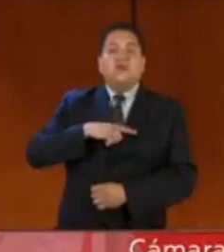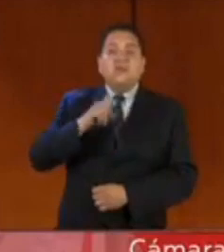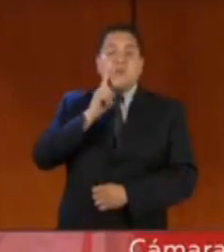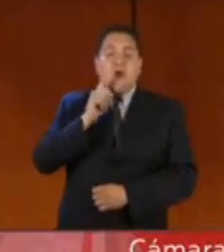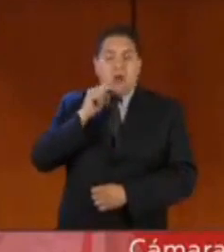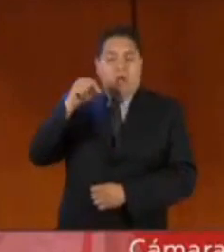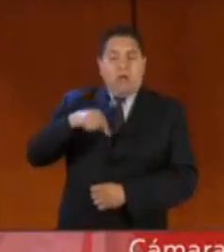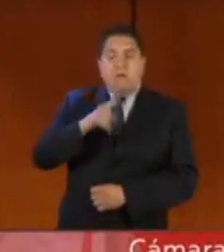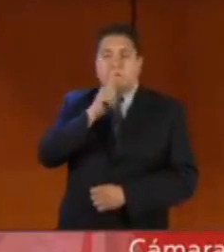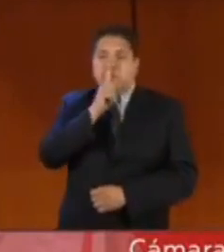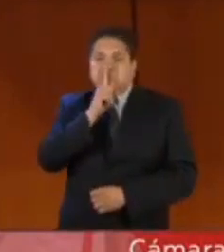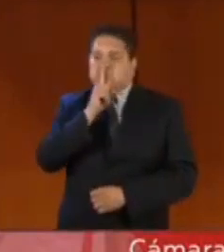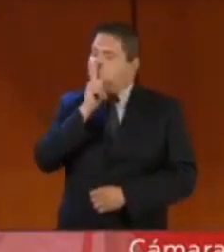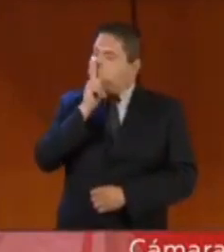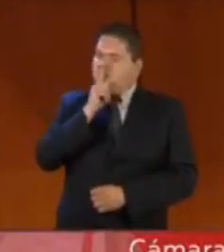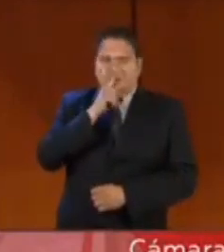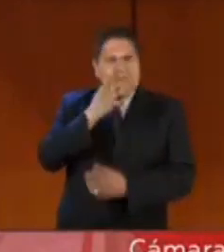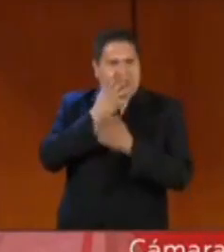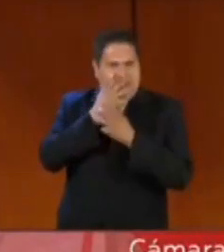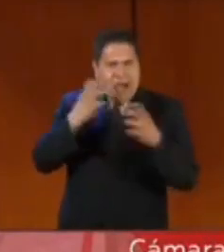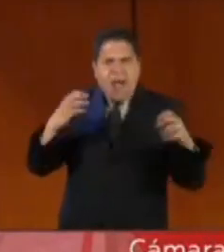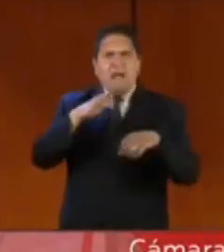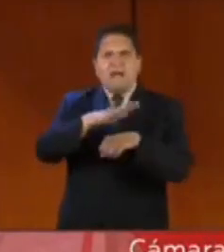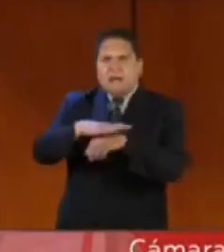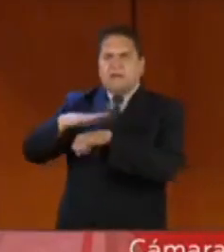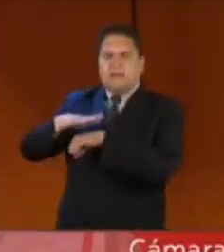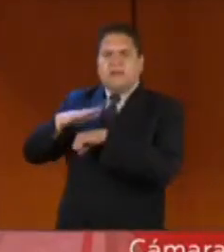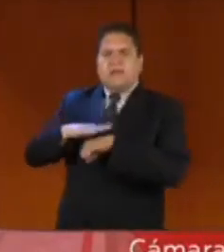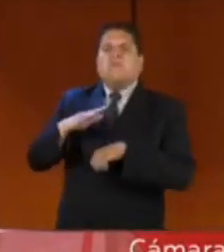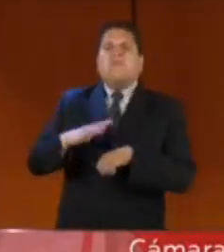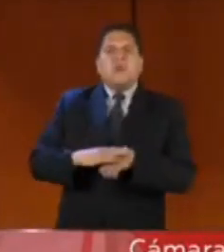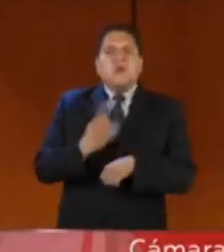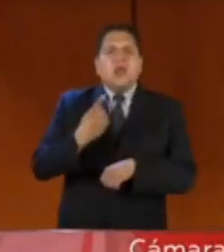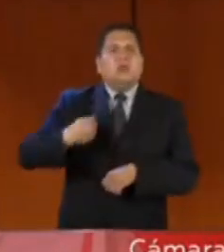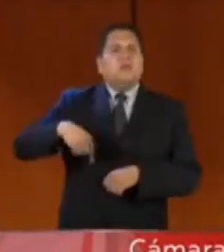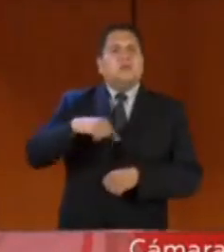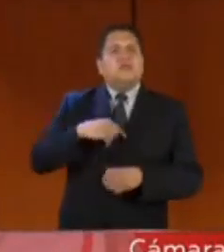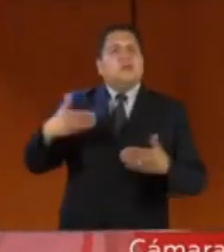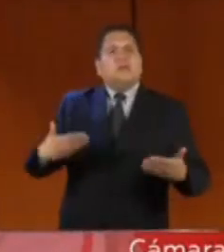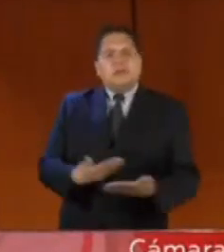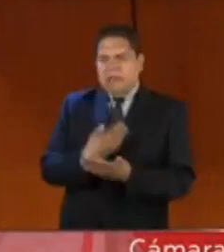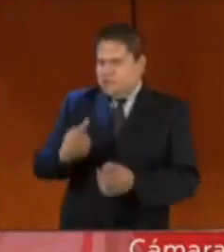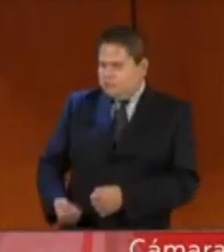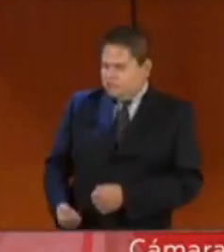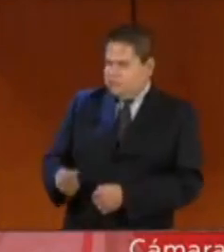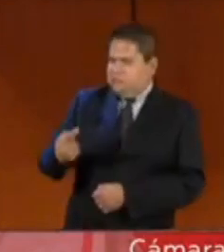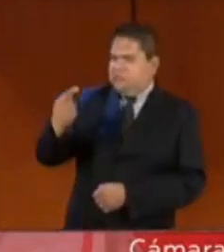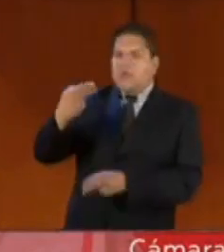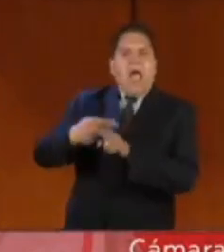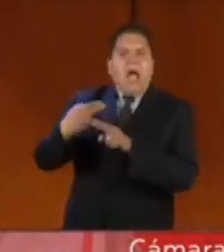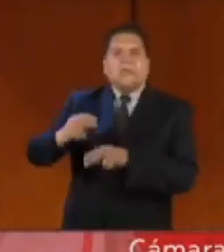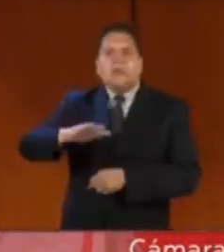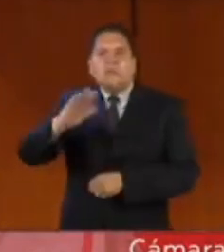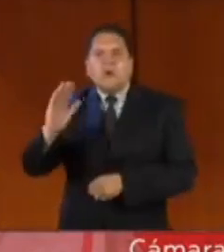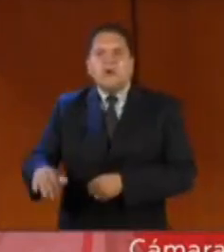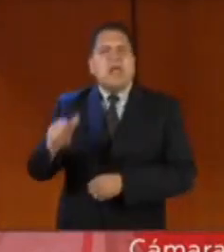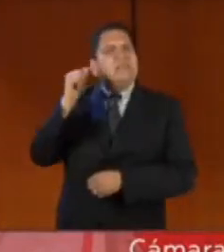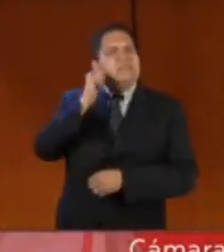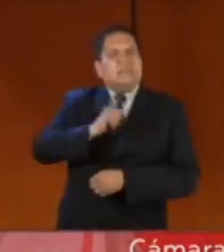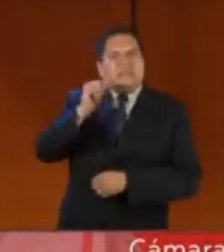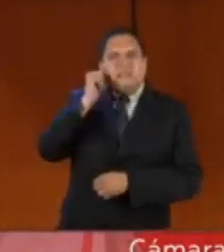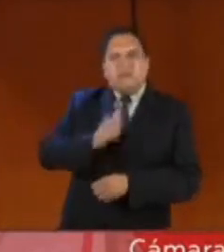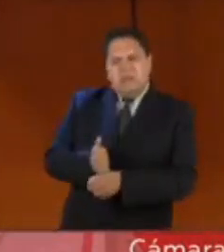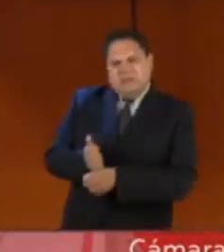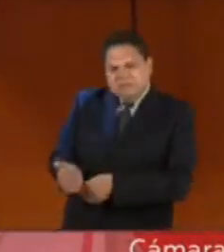en este país las mujeres nacemos con una condena que nos va a acompañar hasta el último de nuestros respiros